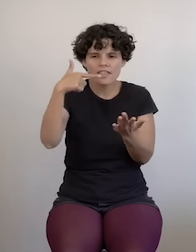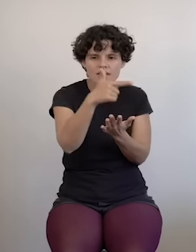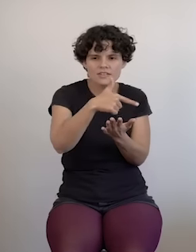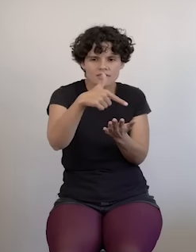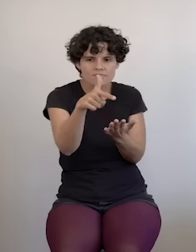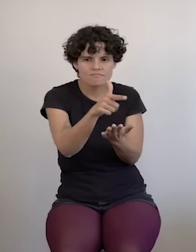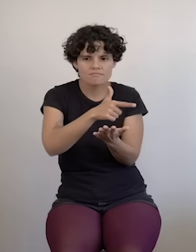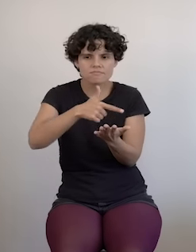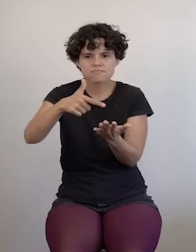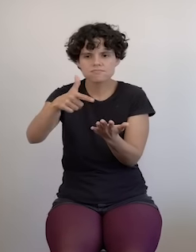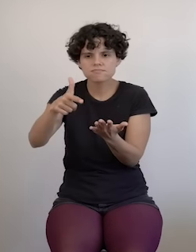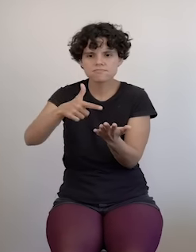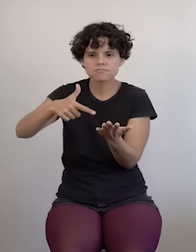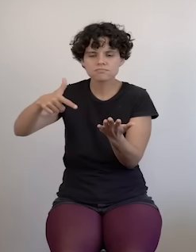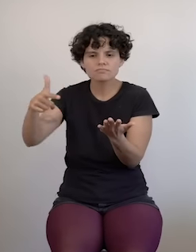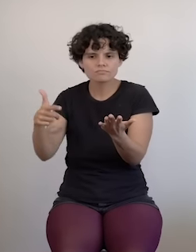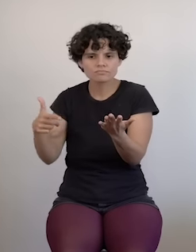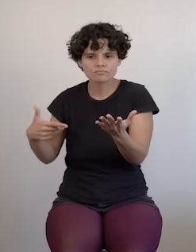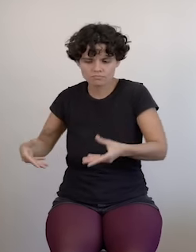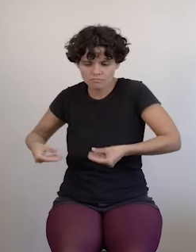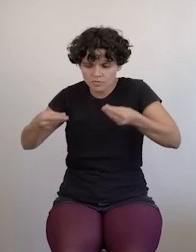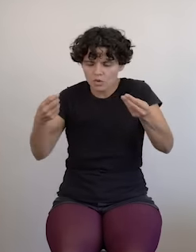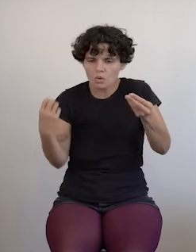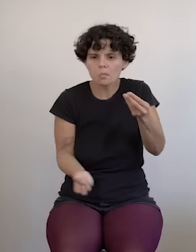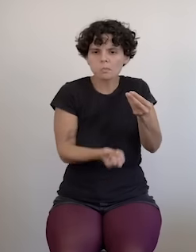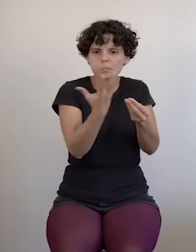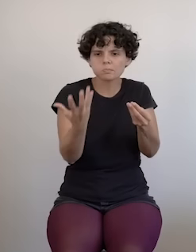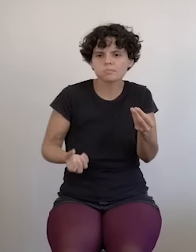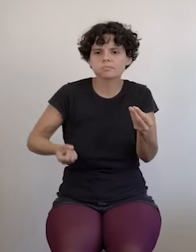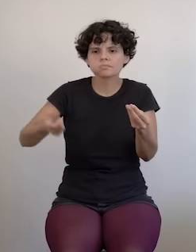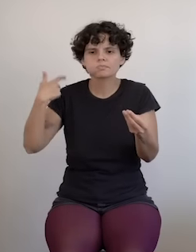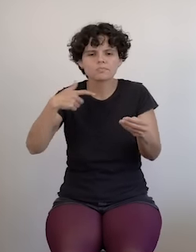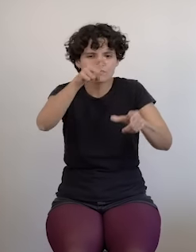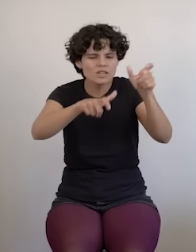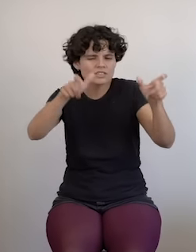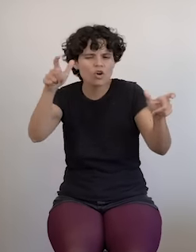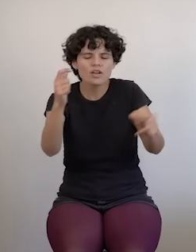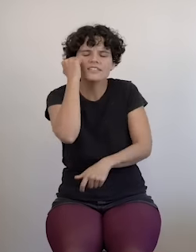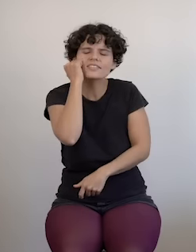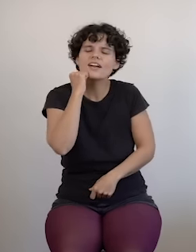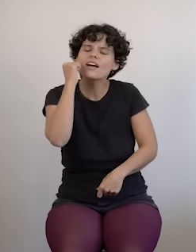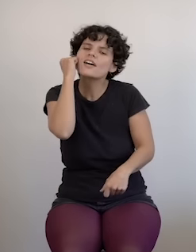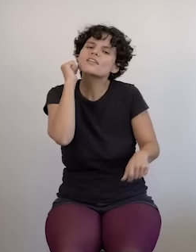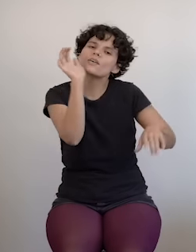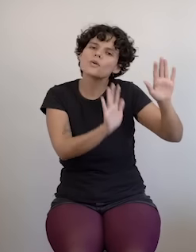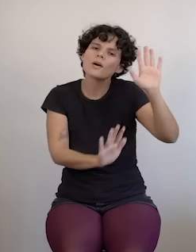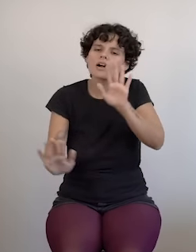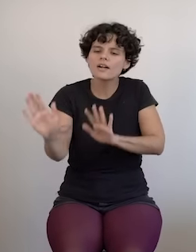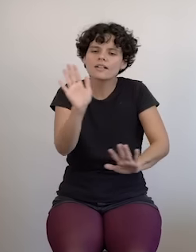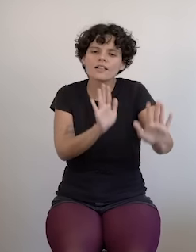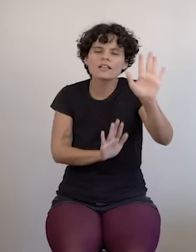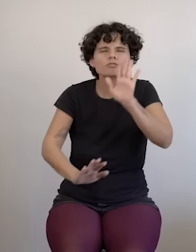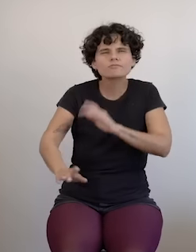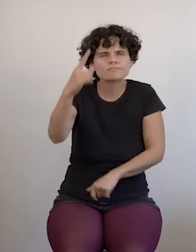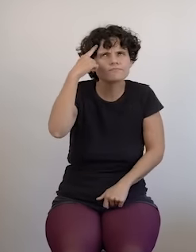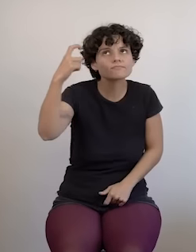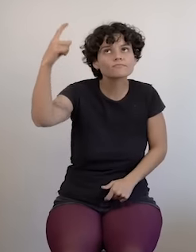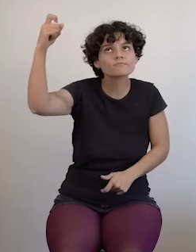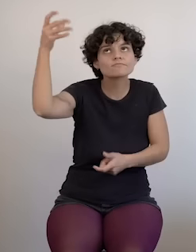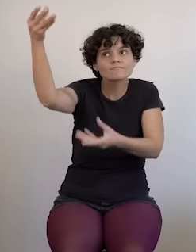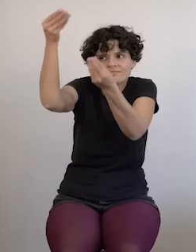lapicero, salimos de la nada. Cuidar a los que quiero, lograr lo que